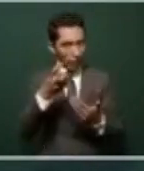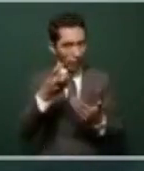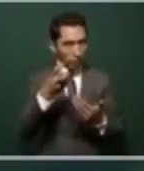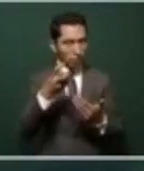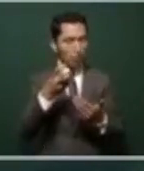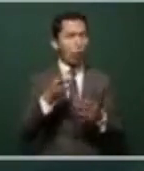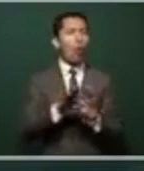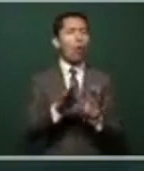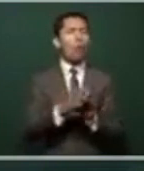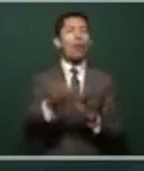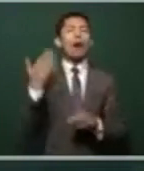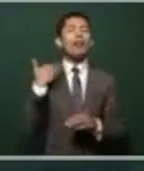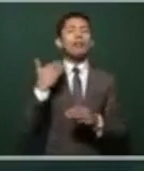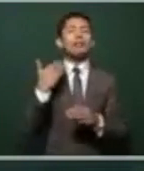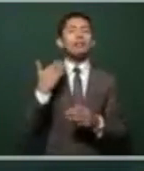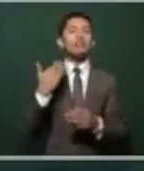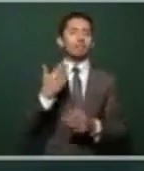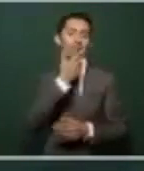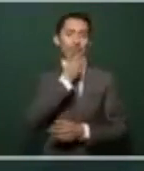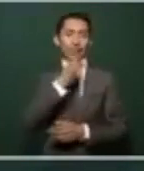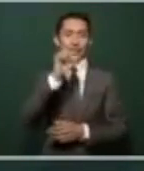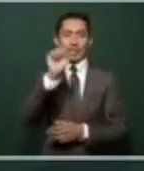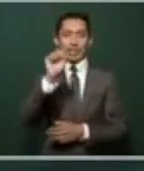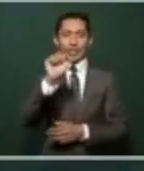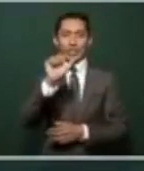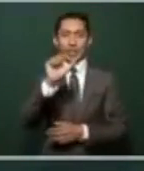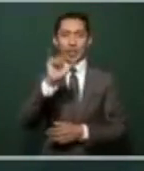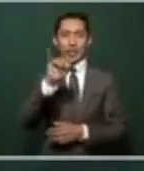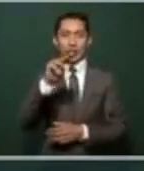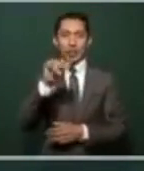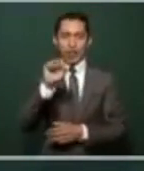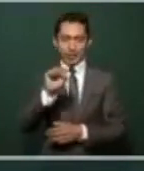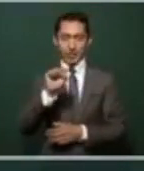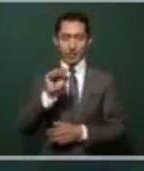desde Salinas, siendo